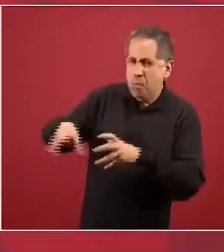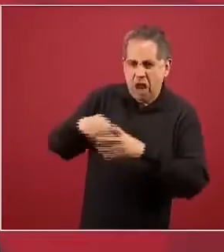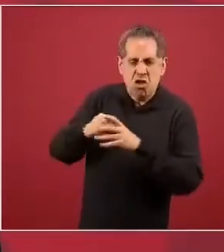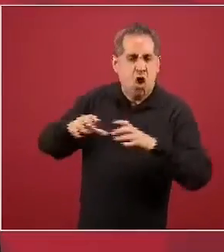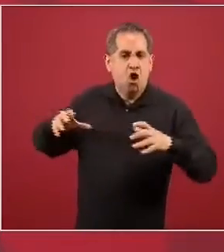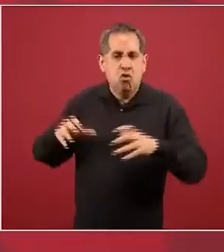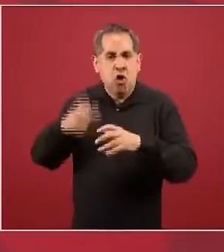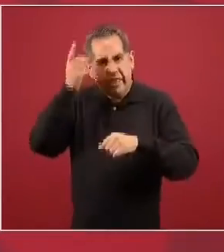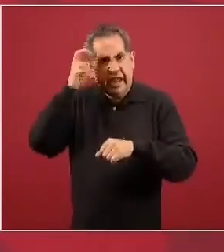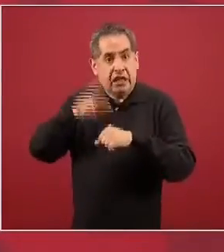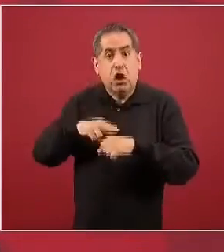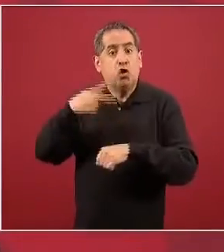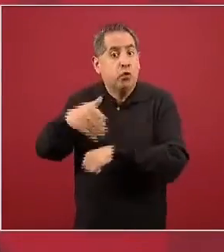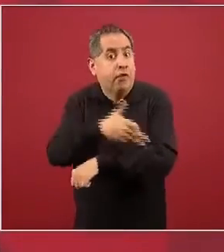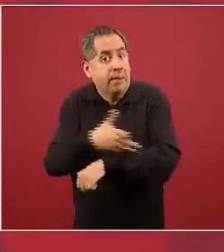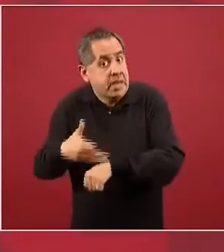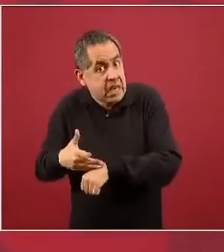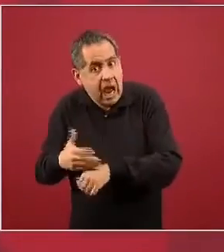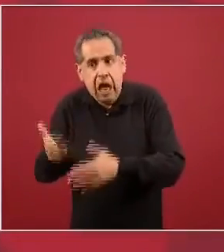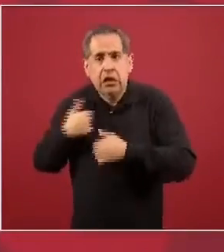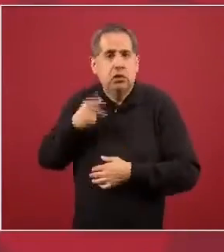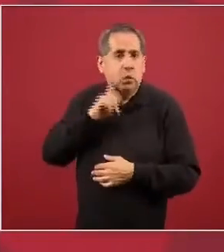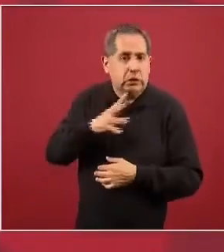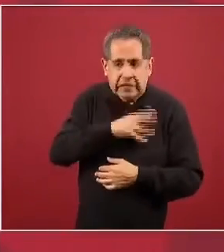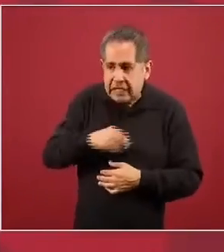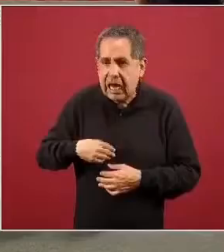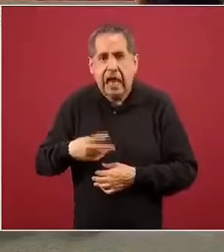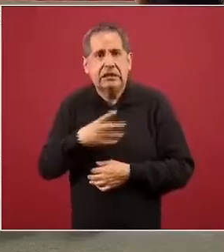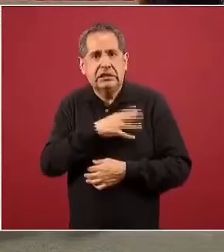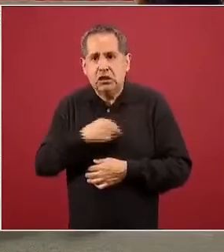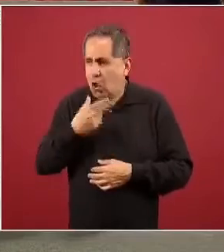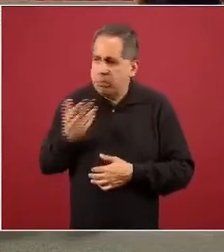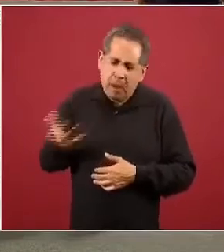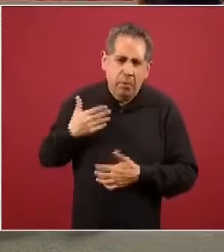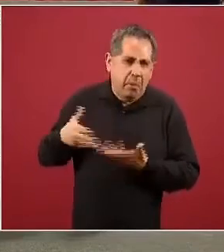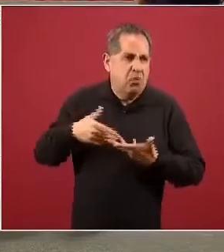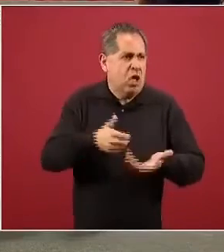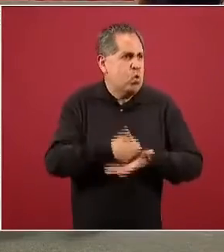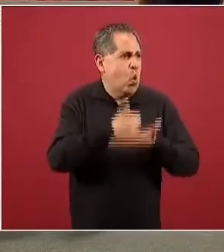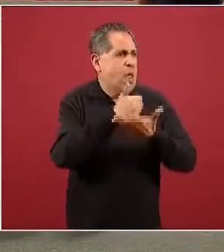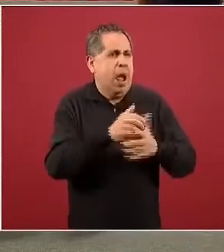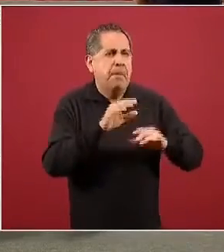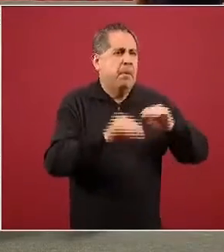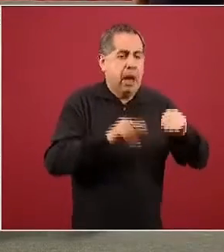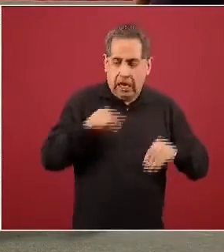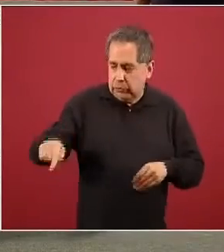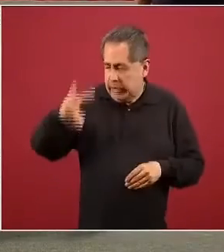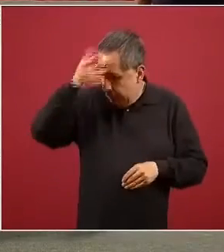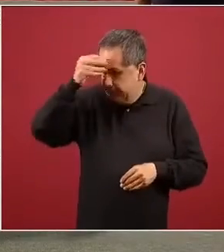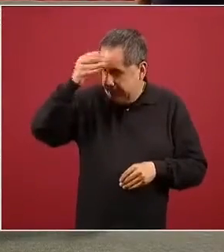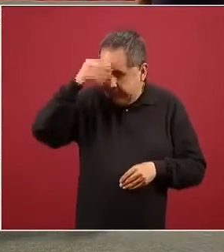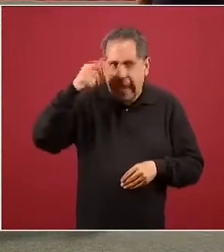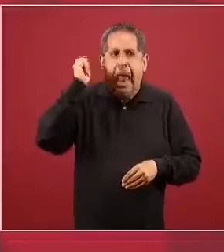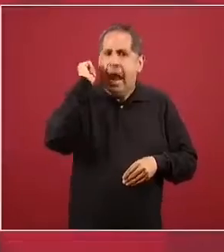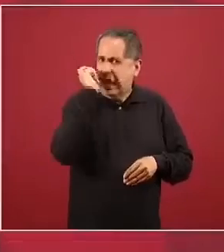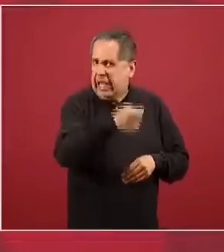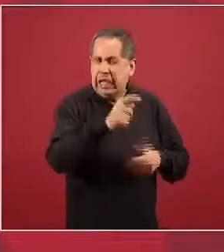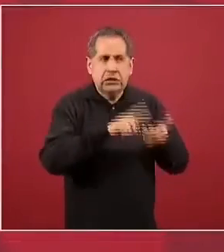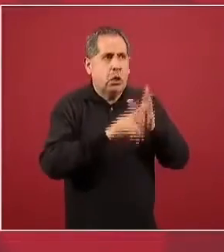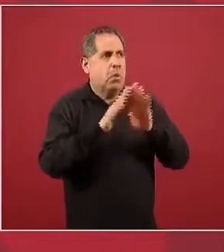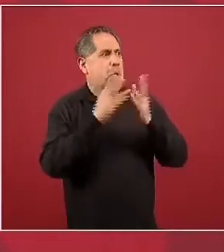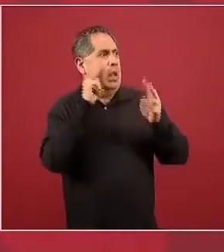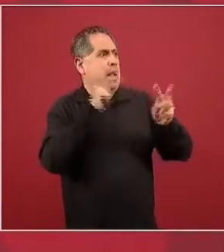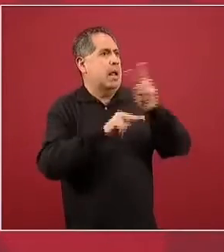de un director que llevó a sus hijas e hijos a ayudarlos a recoger para que aprendieran lo que era